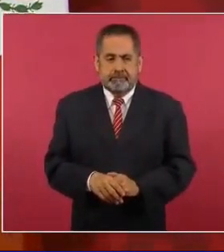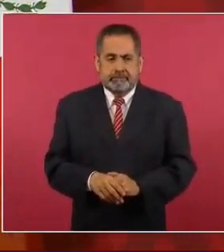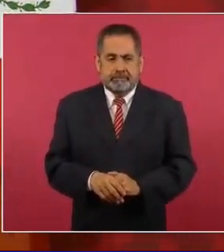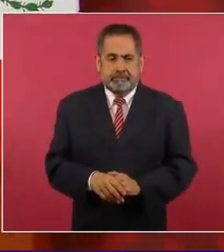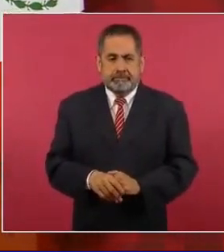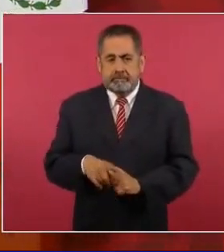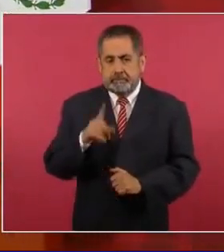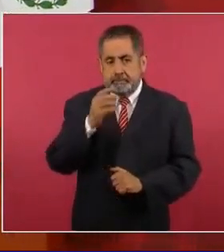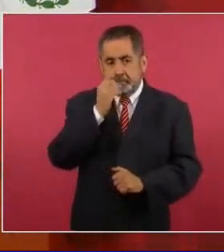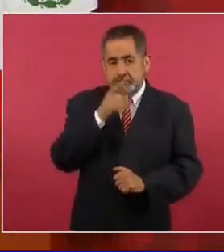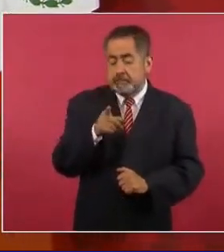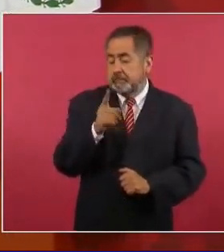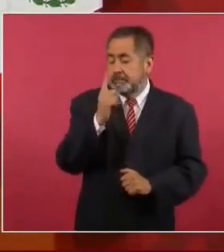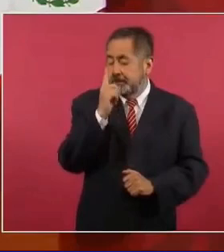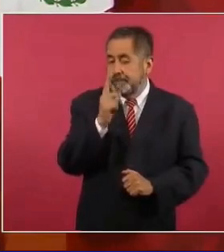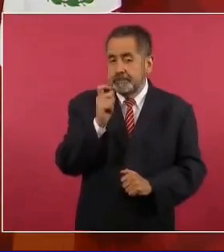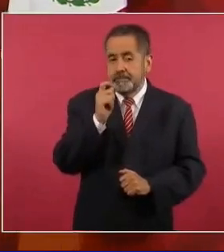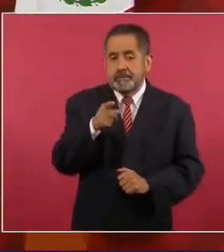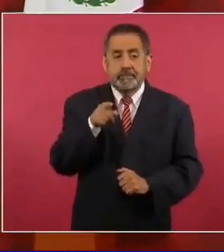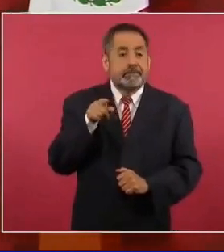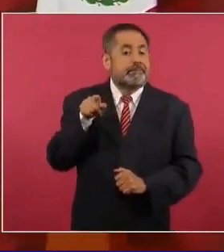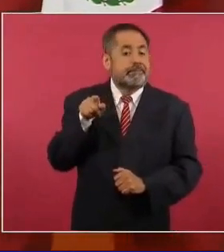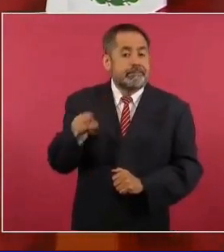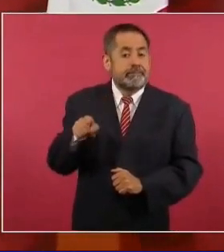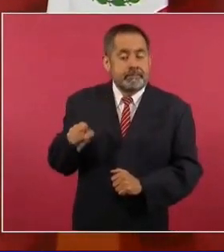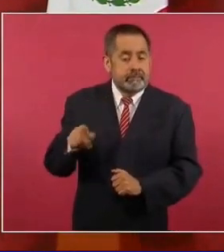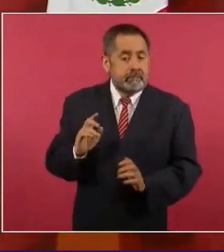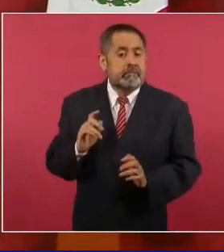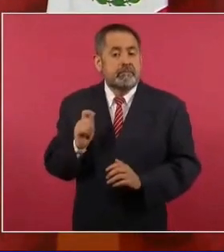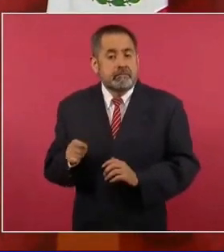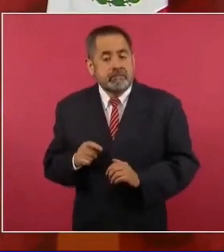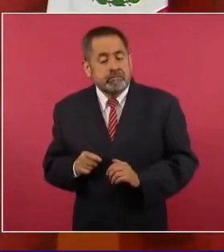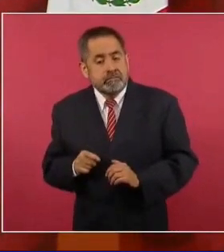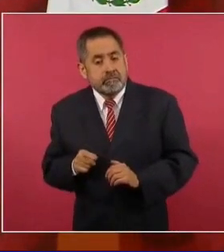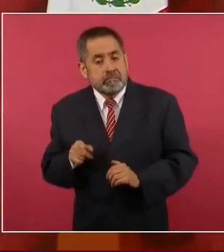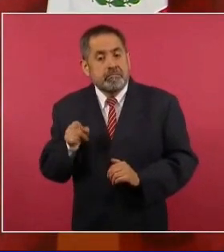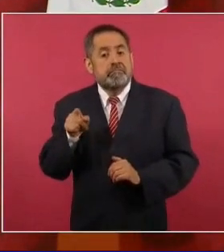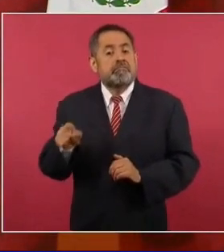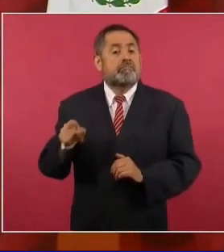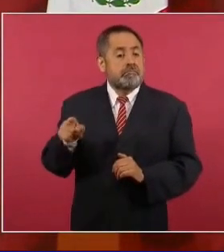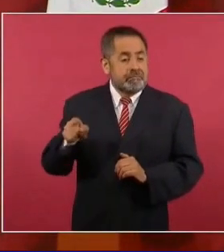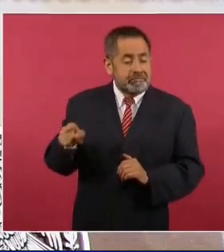Lo interesante es que él aprobó